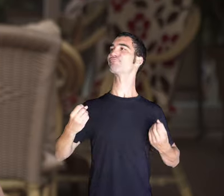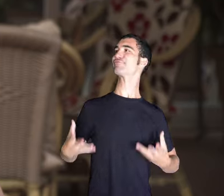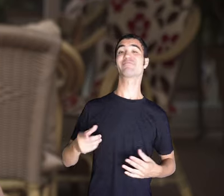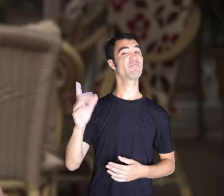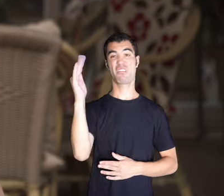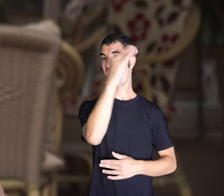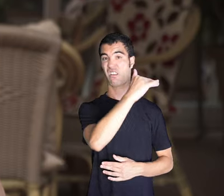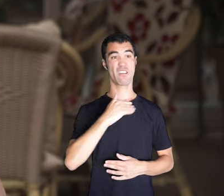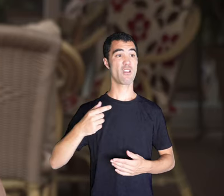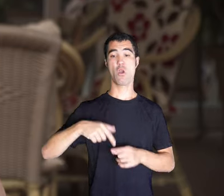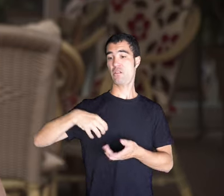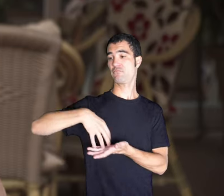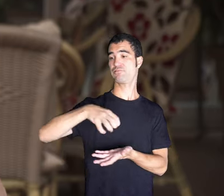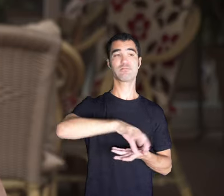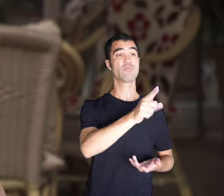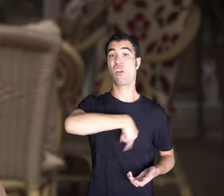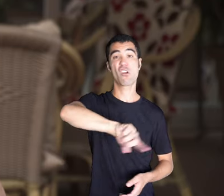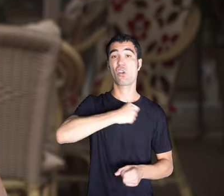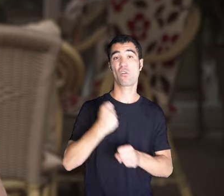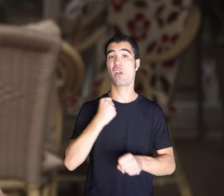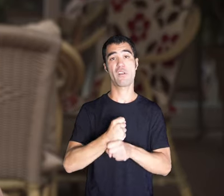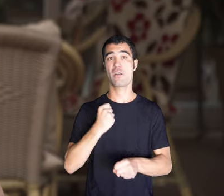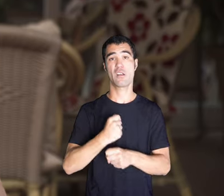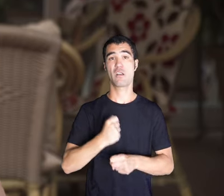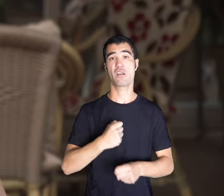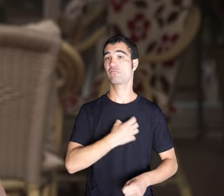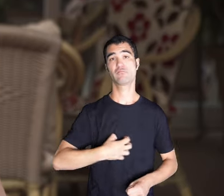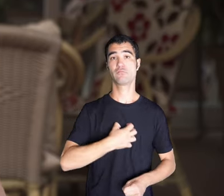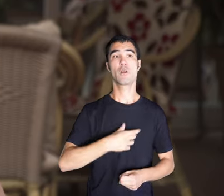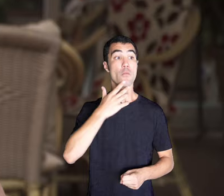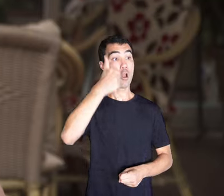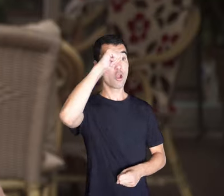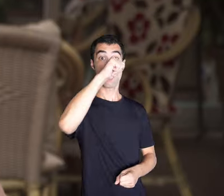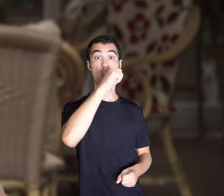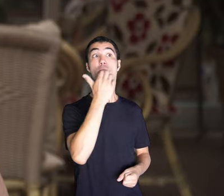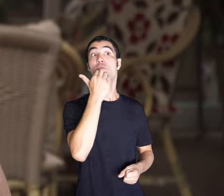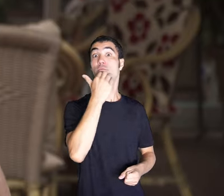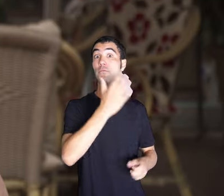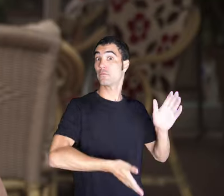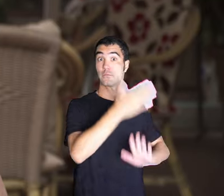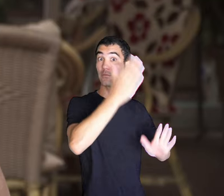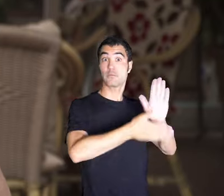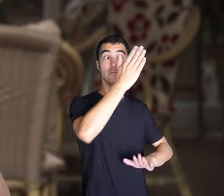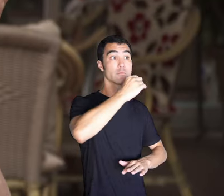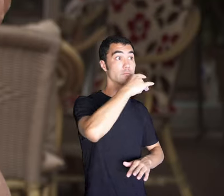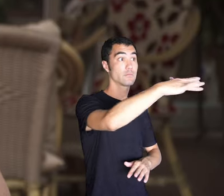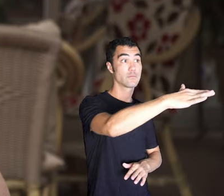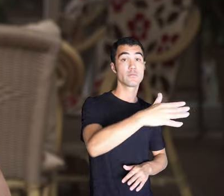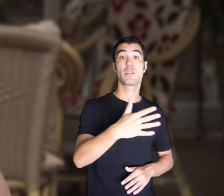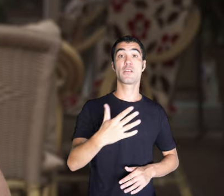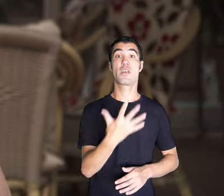conocido rederas. Pero también hay una cosa, si ellos salen al mar